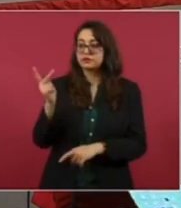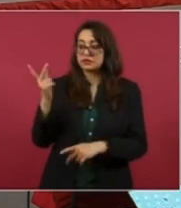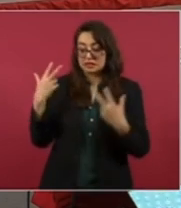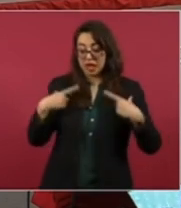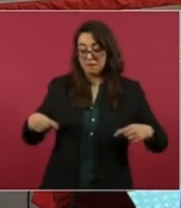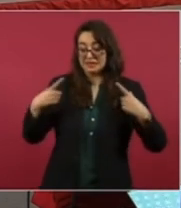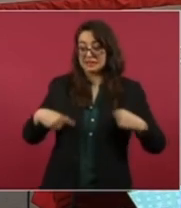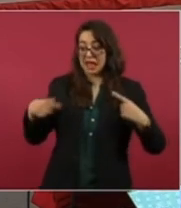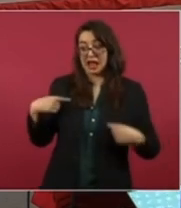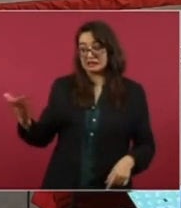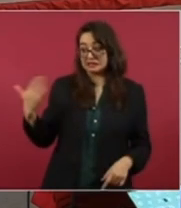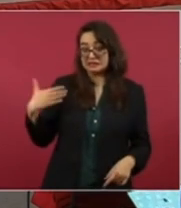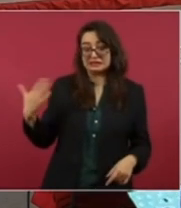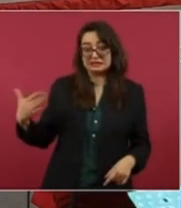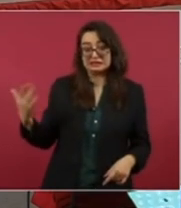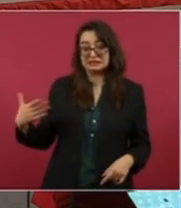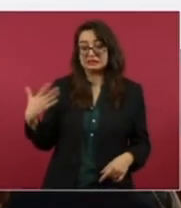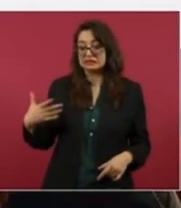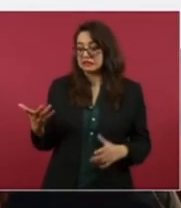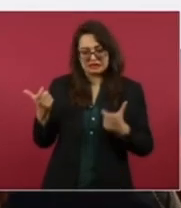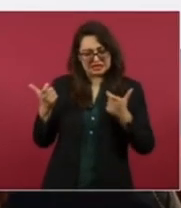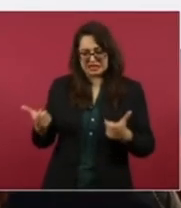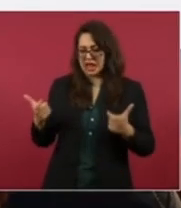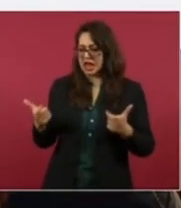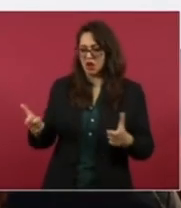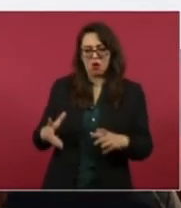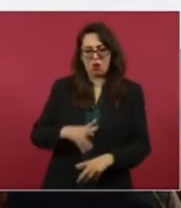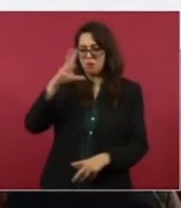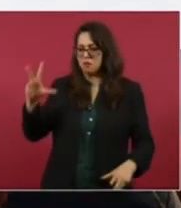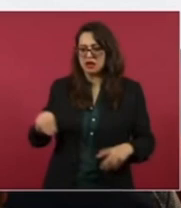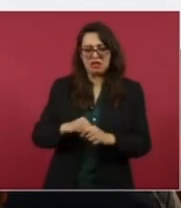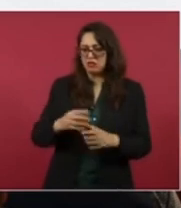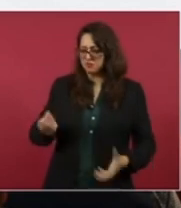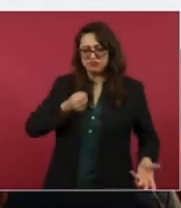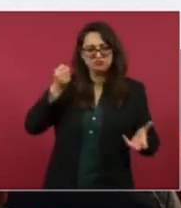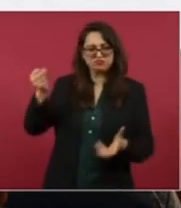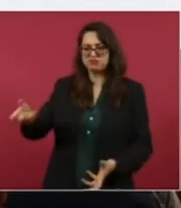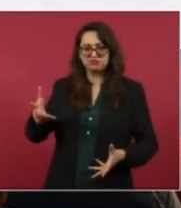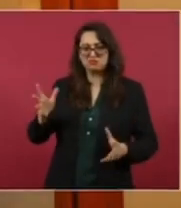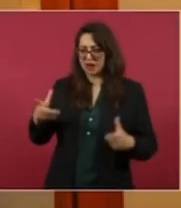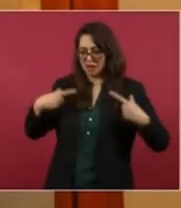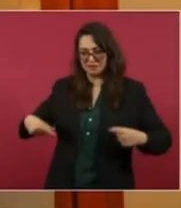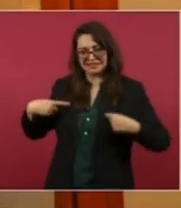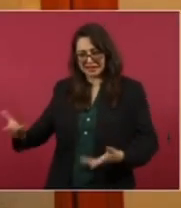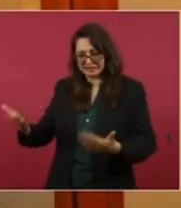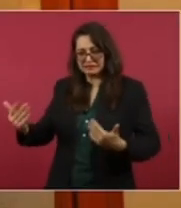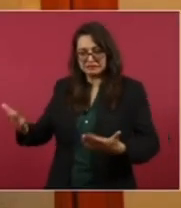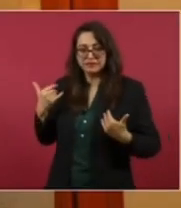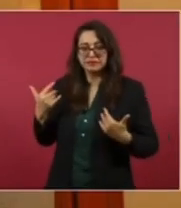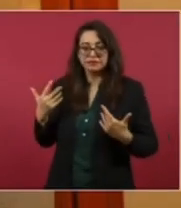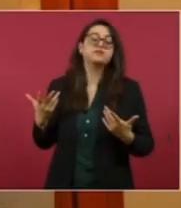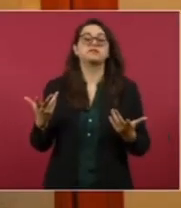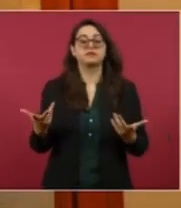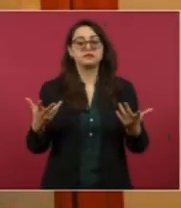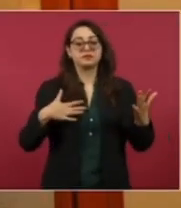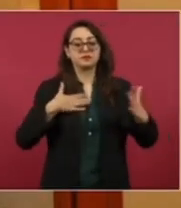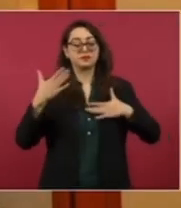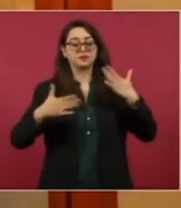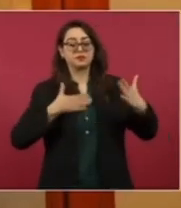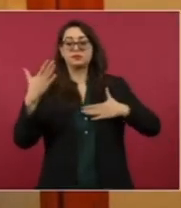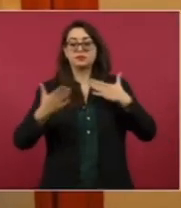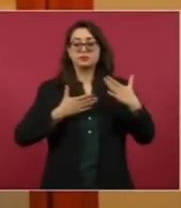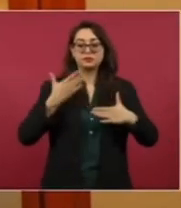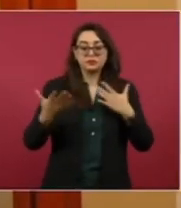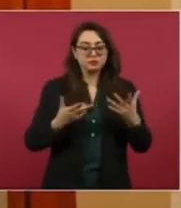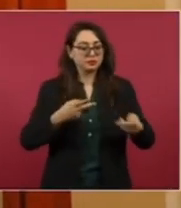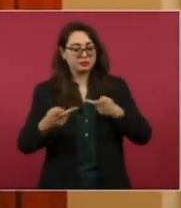prestamente la camisa de ese hombre, ofrecerle a cambio lo que pida". En medio de una gran algarabía